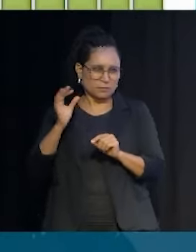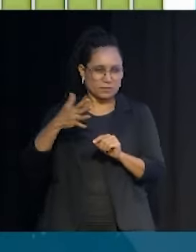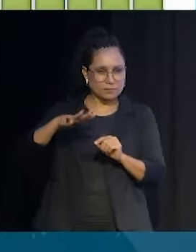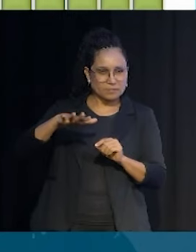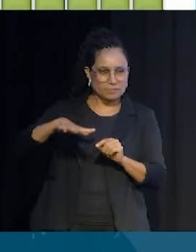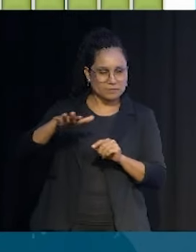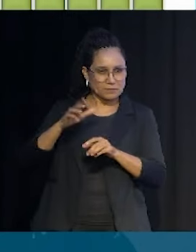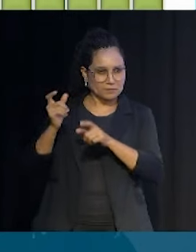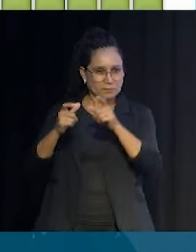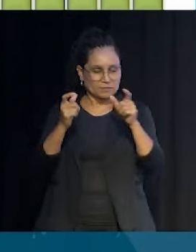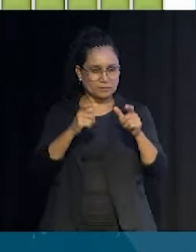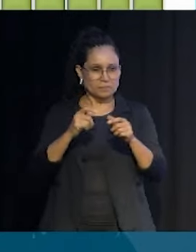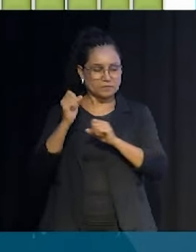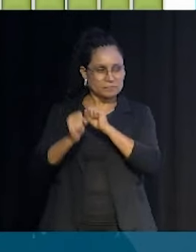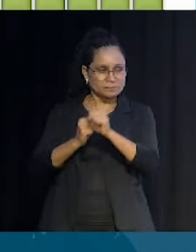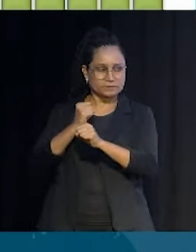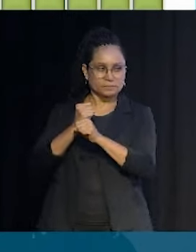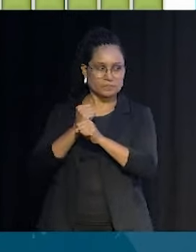89 millones de hectáreas,